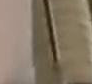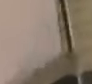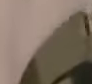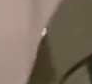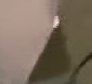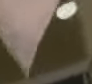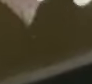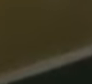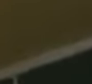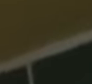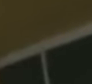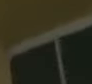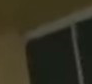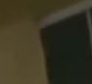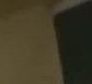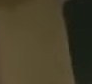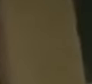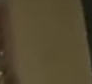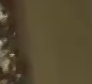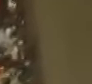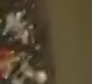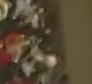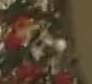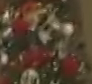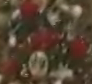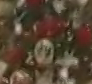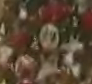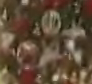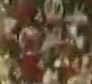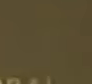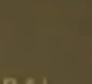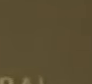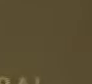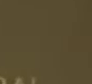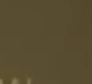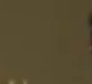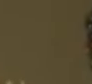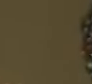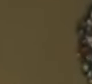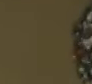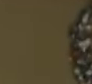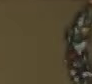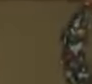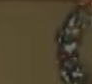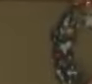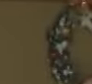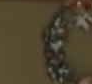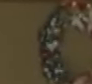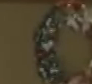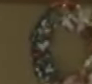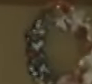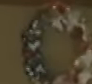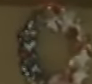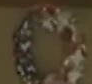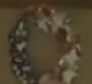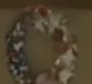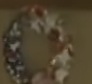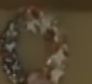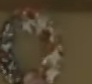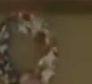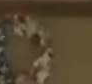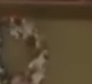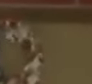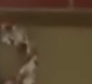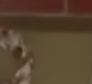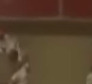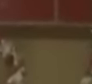duda alguna una pauta sustancial en la República Bolivariana de Venezuela. El 15 de diciembre de 1999,